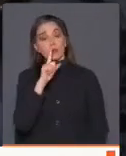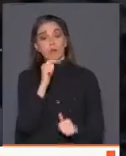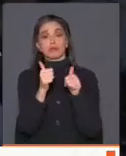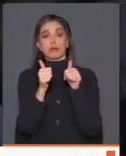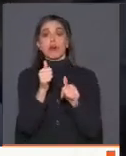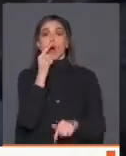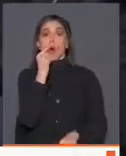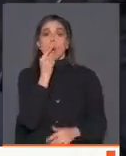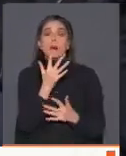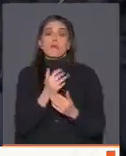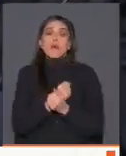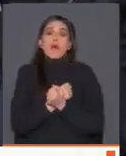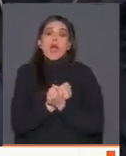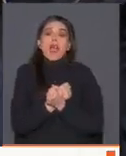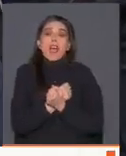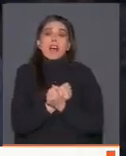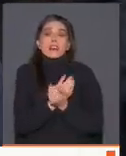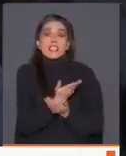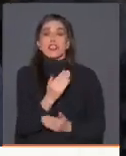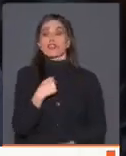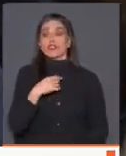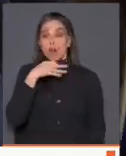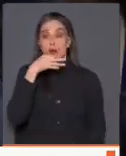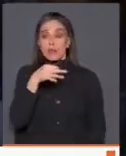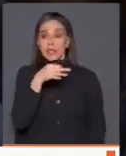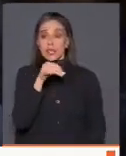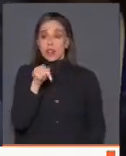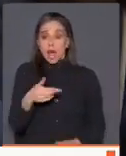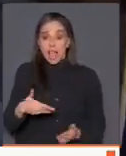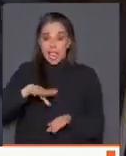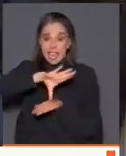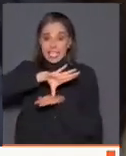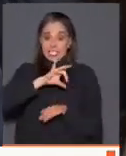muy querido. Yo diría que en este país el